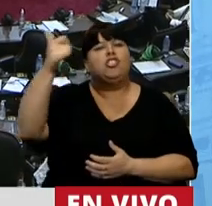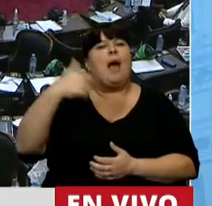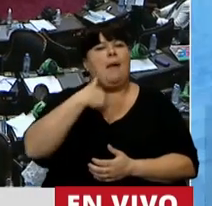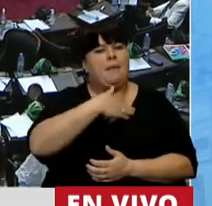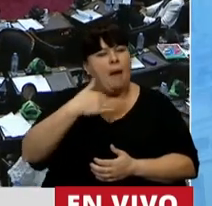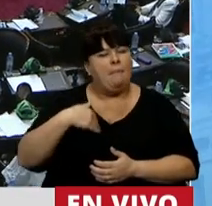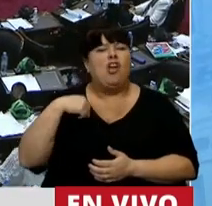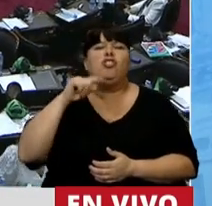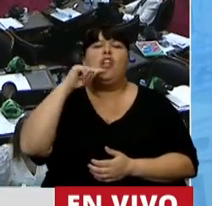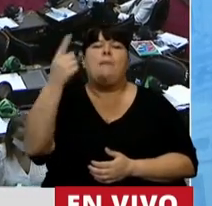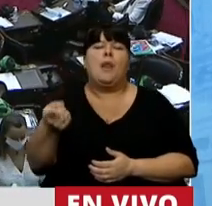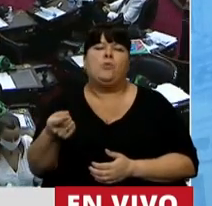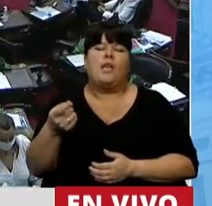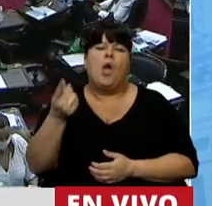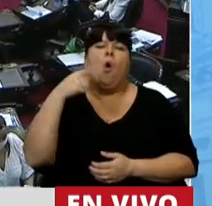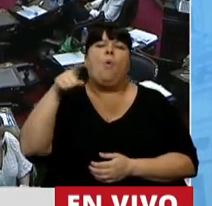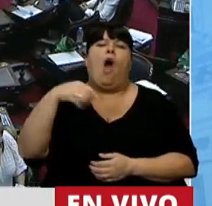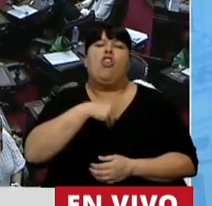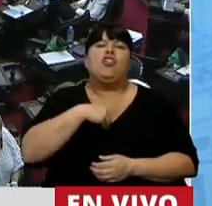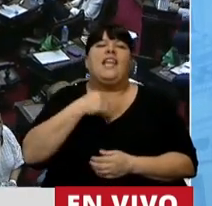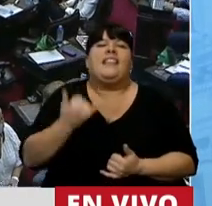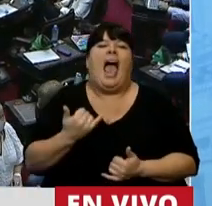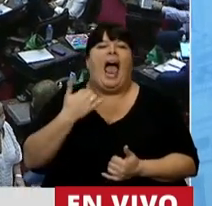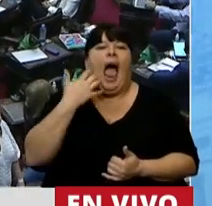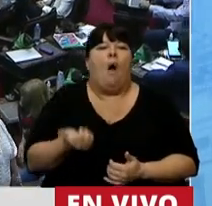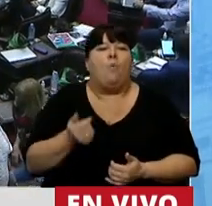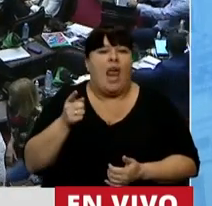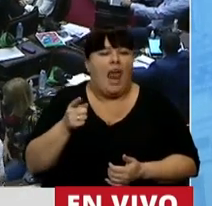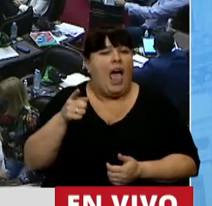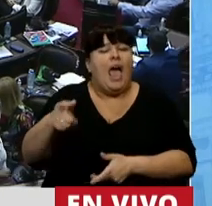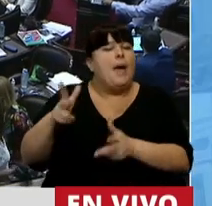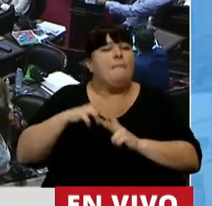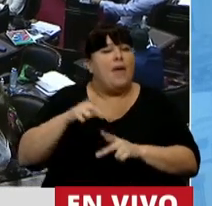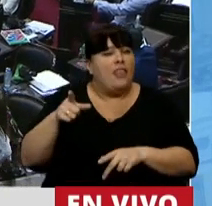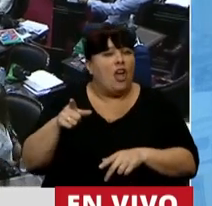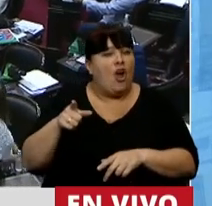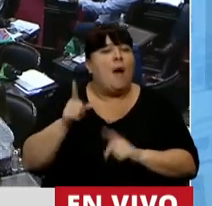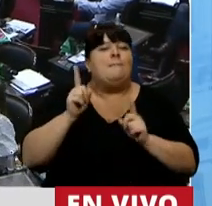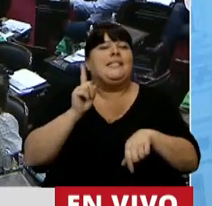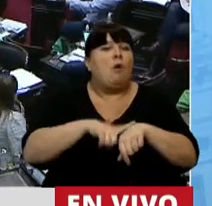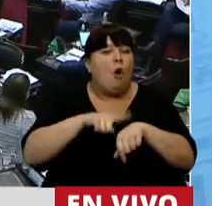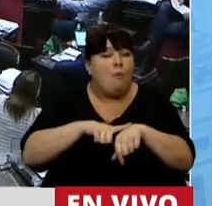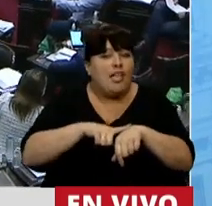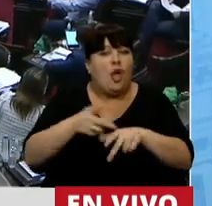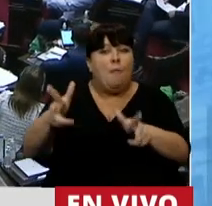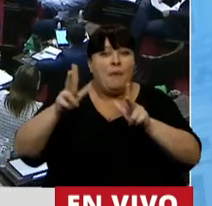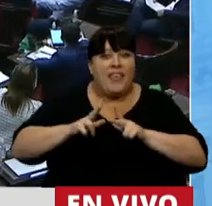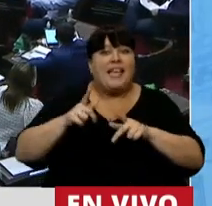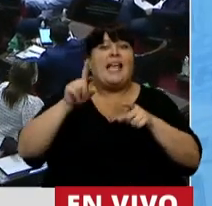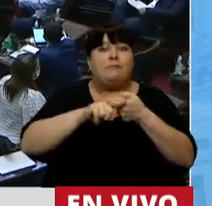vieja y le pregunté en qué momento ella se sintió abuela. Y ella me respondió, en el mismo momento que me